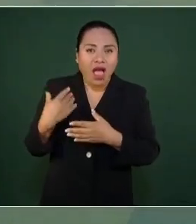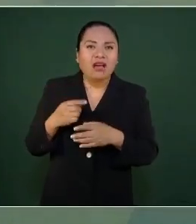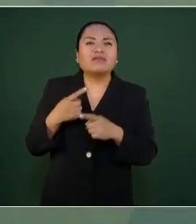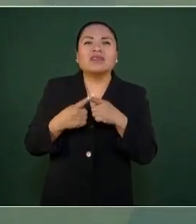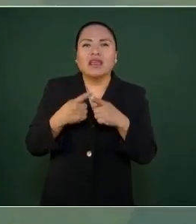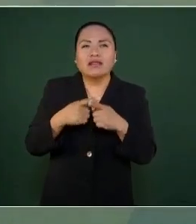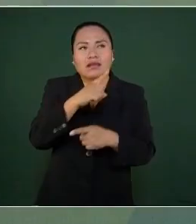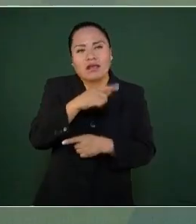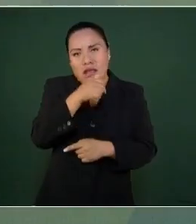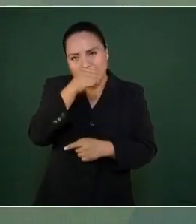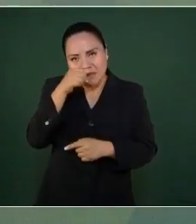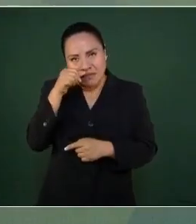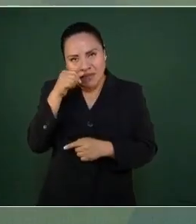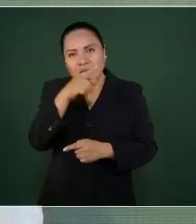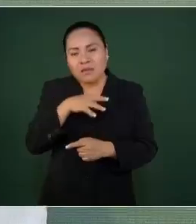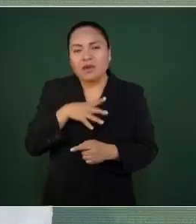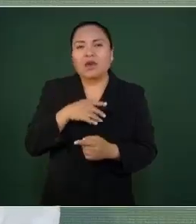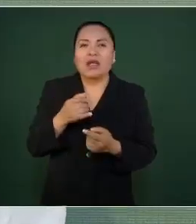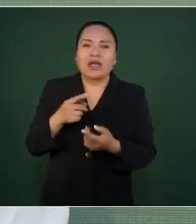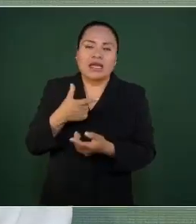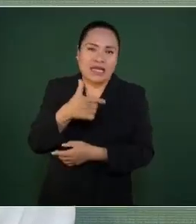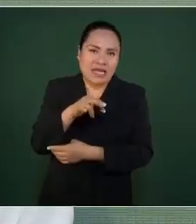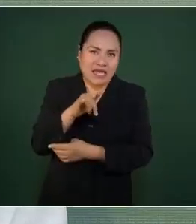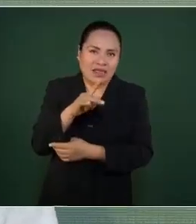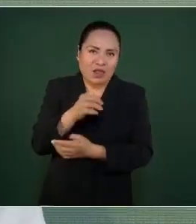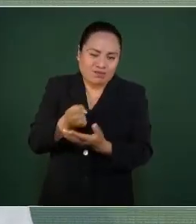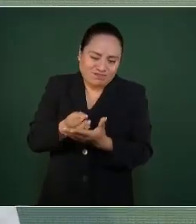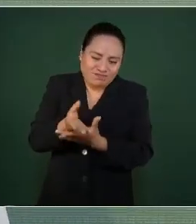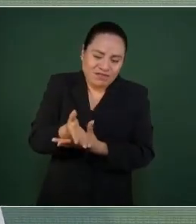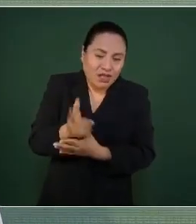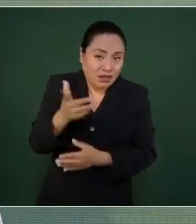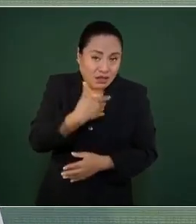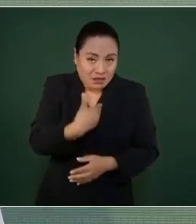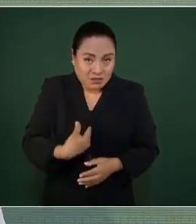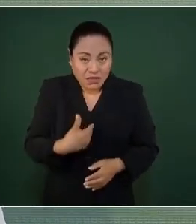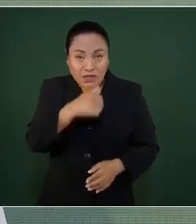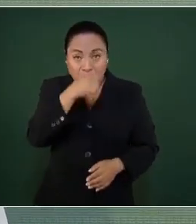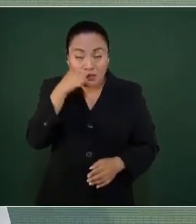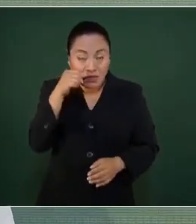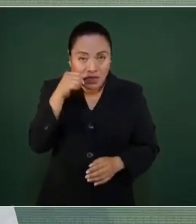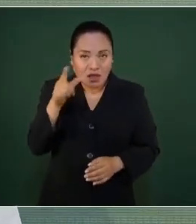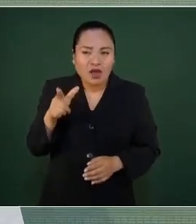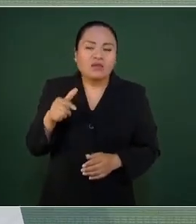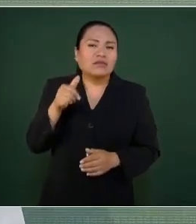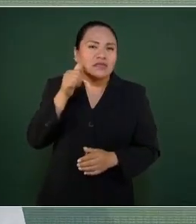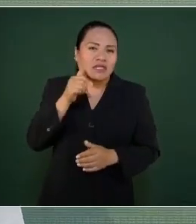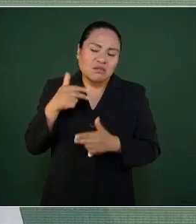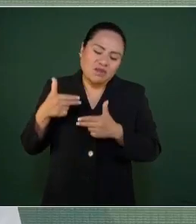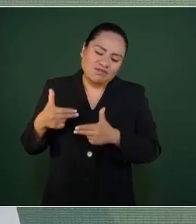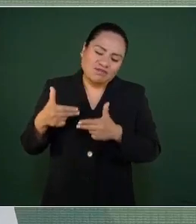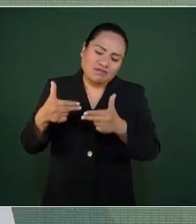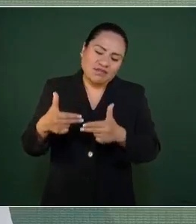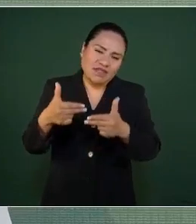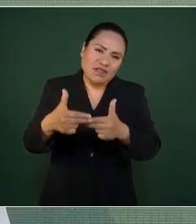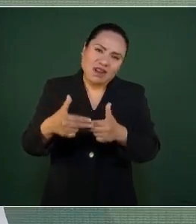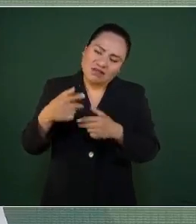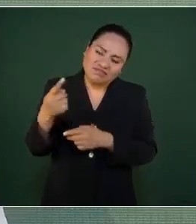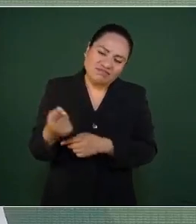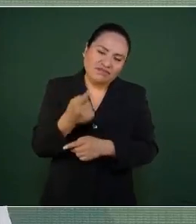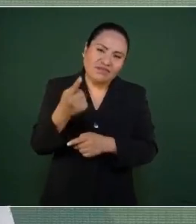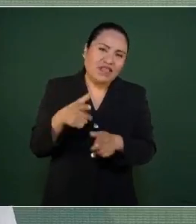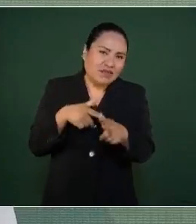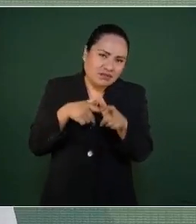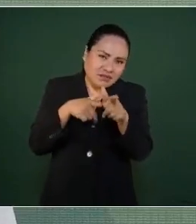de Guelatao. Por ello, al igual que el presidente Juárez, su herencia perdurará y se albergará en lo